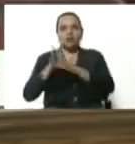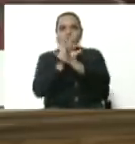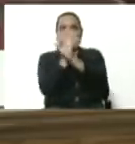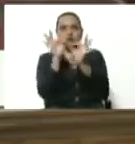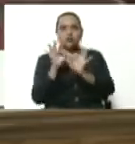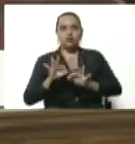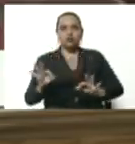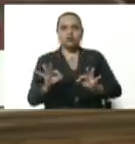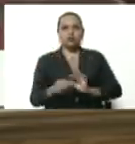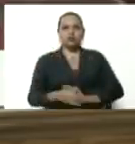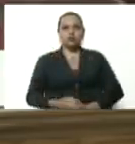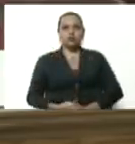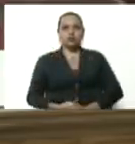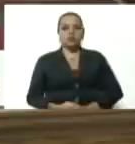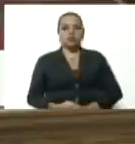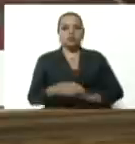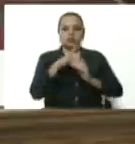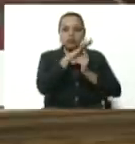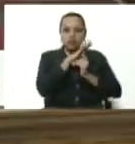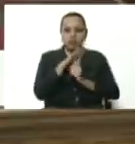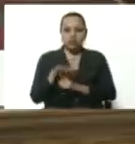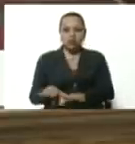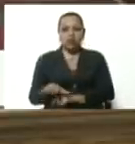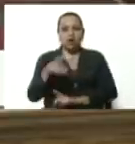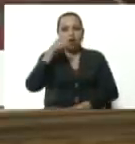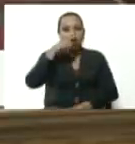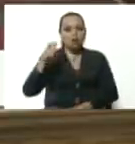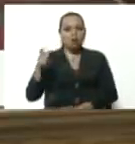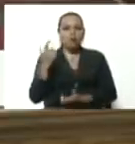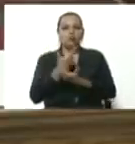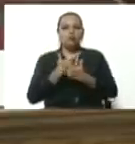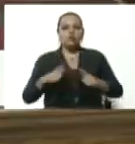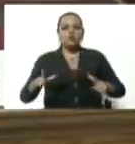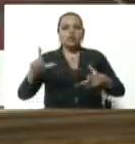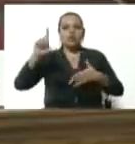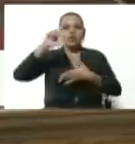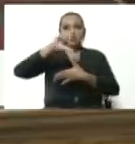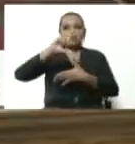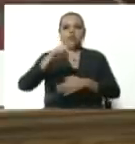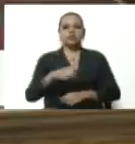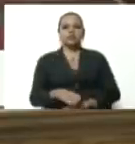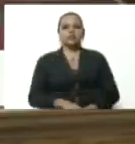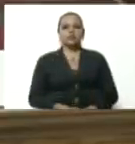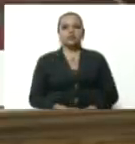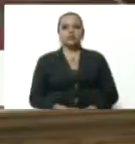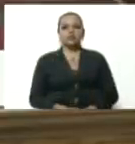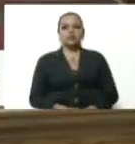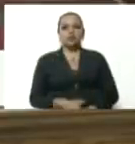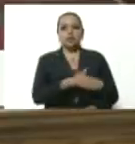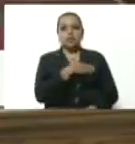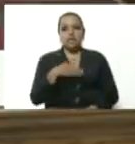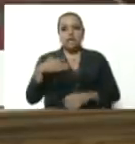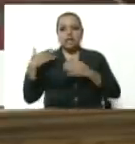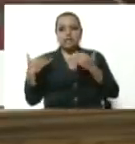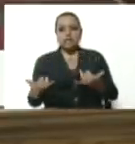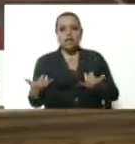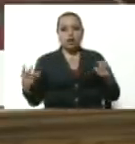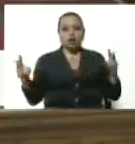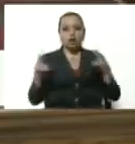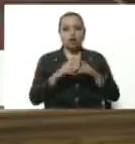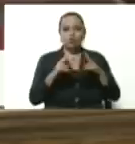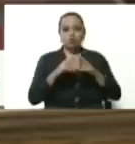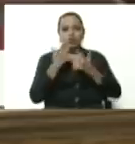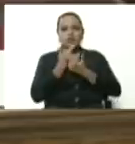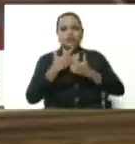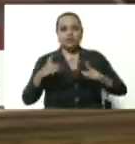pretensión de esclavizar a los pueblos libres de América Latina, quienes ya hemos conocido la